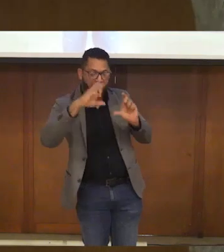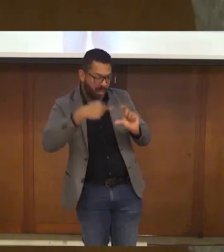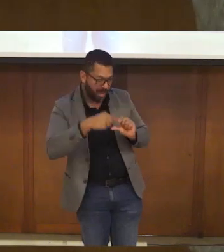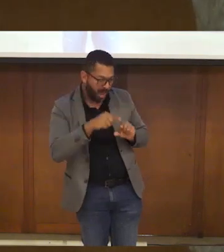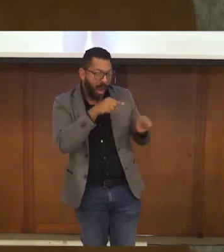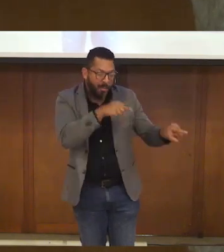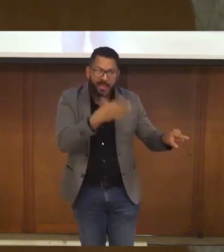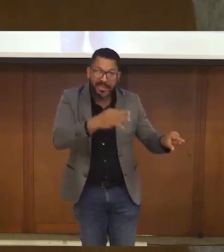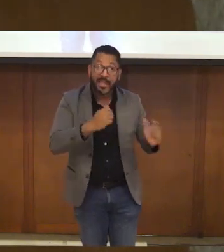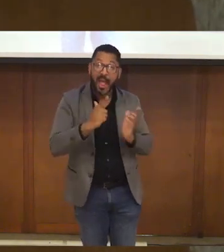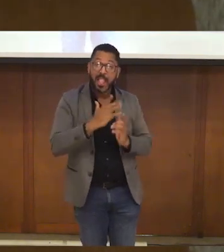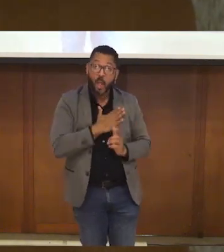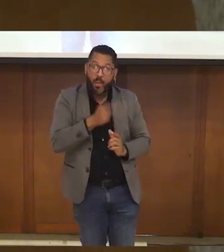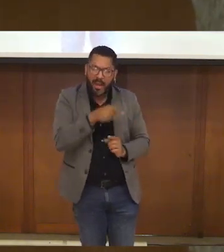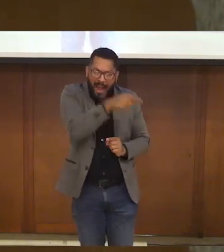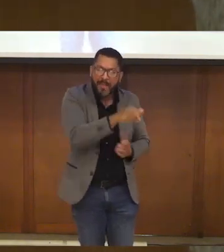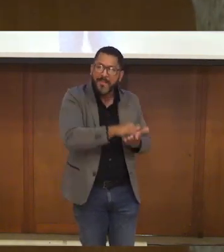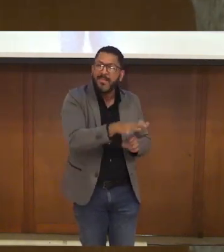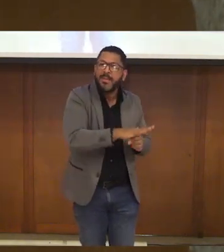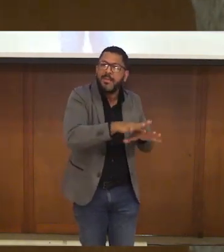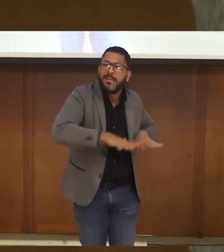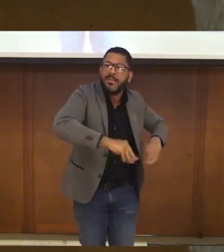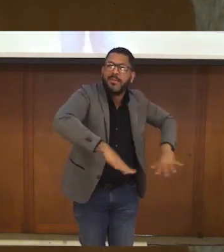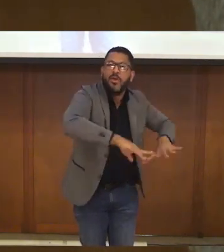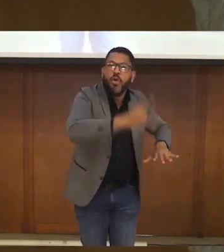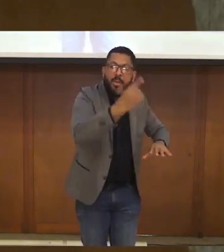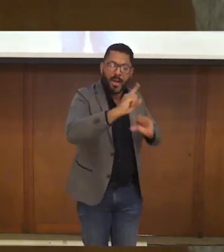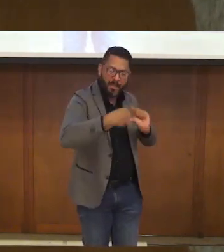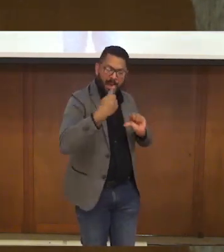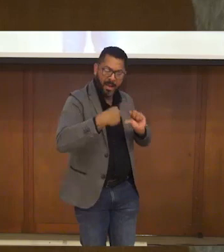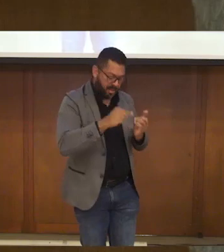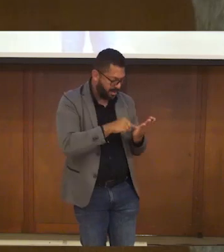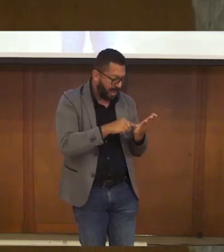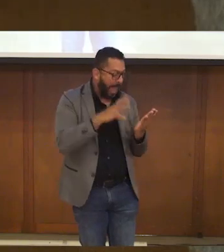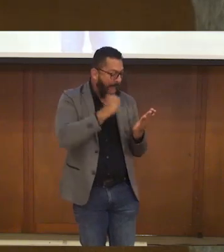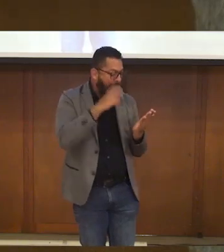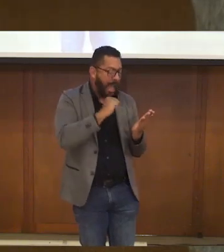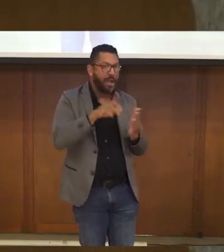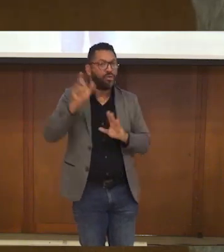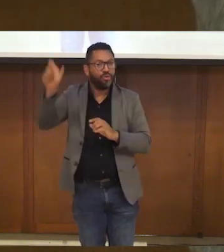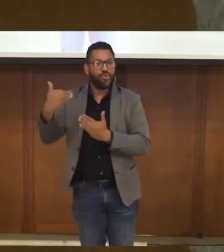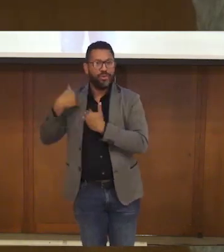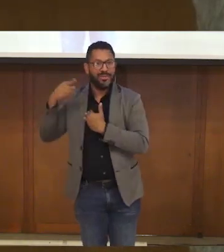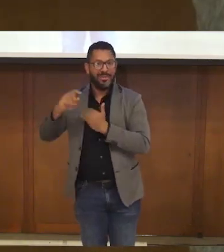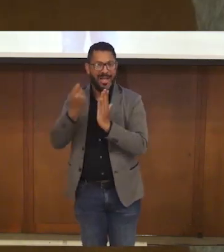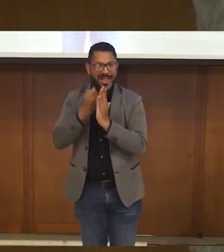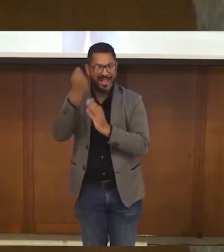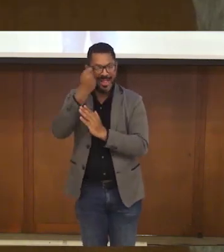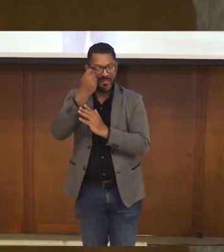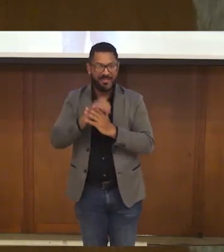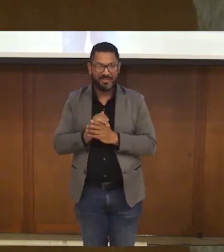era el territorio donde nació la novela, donde se creó la novela y donde ocurren los hechos.